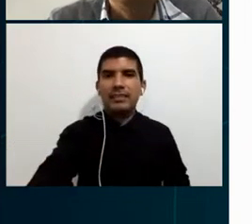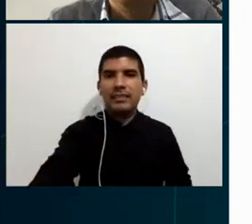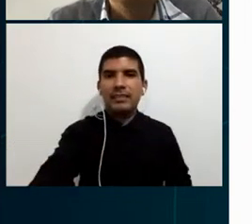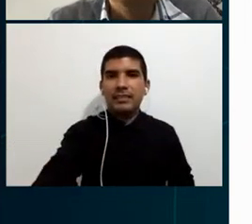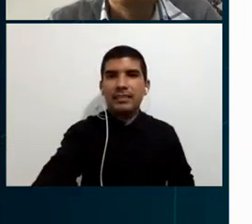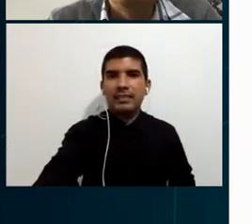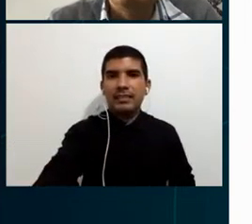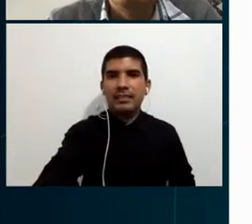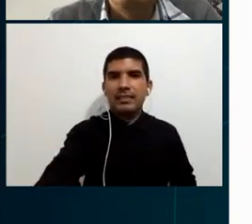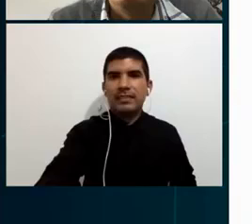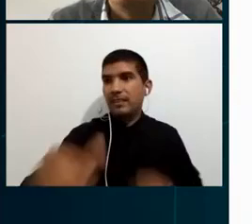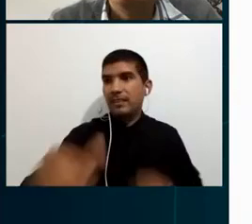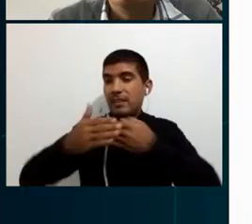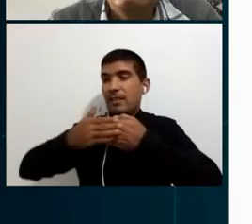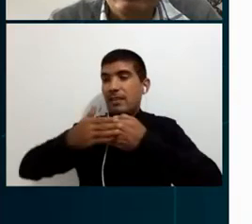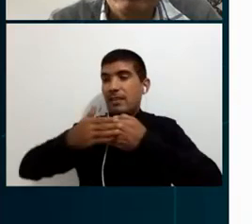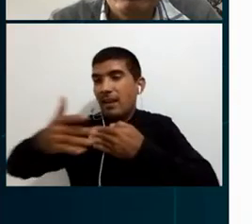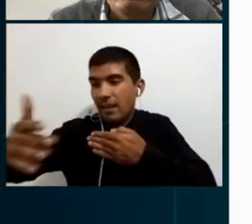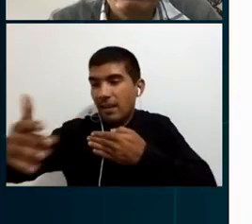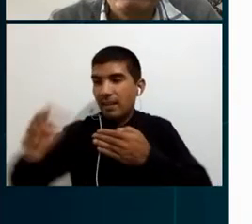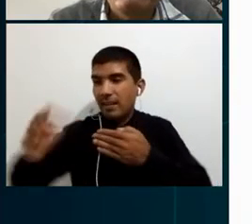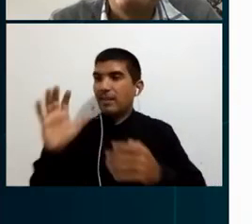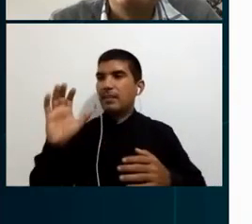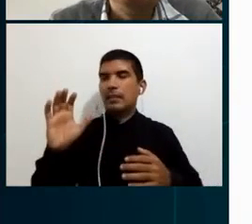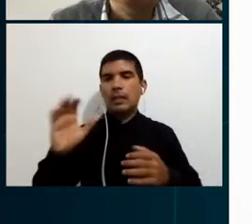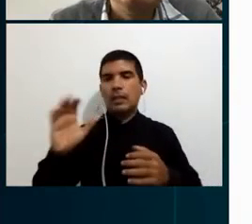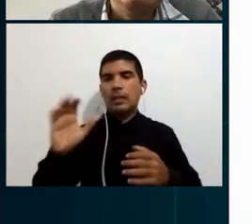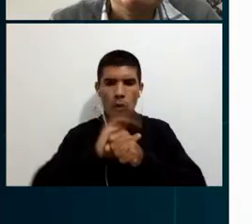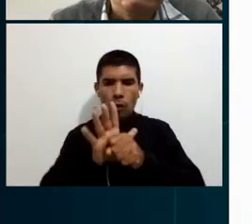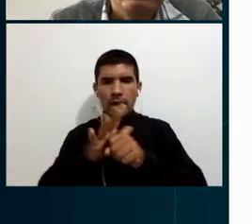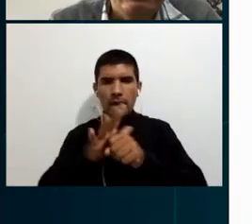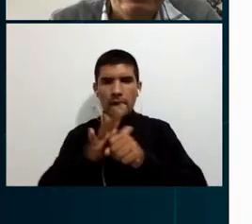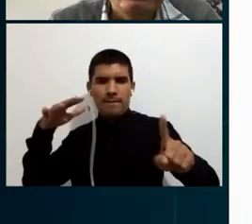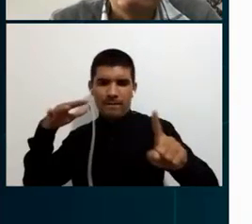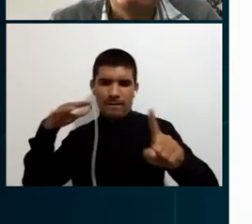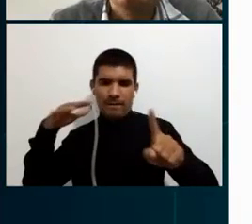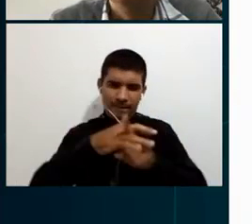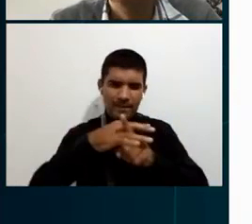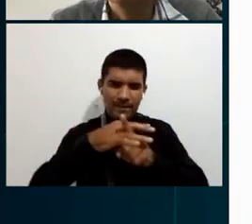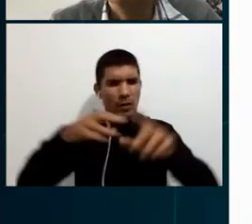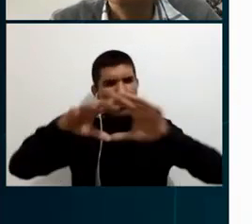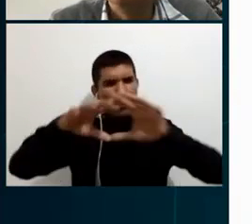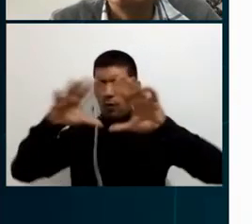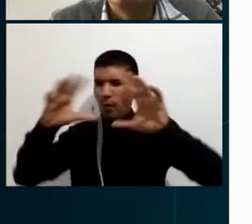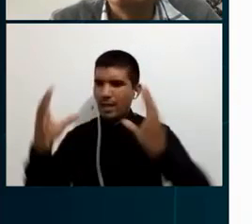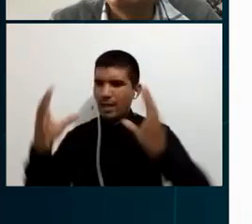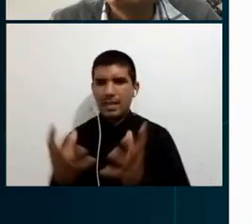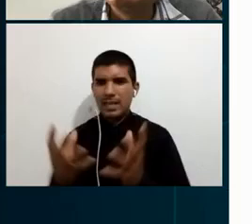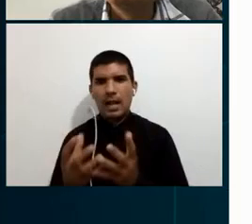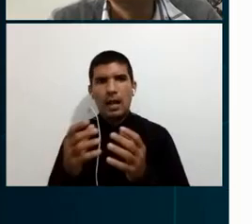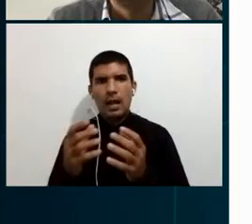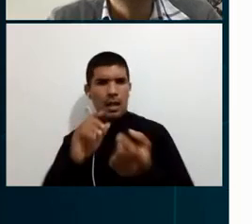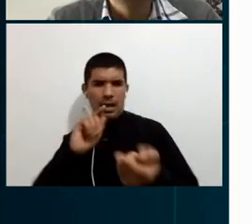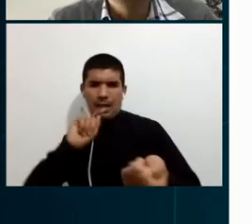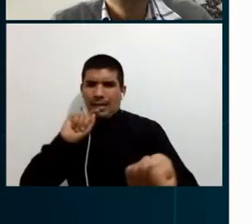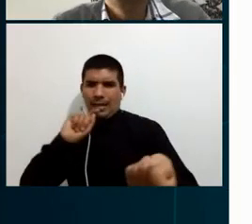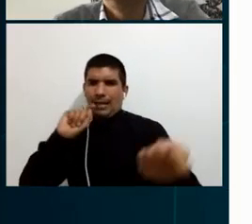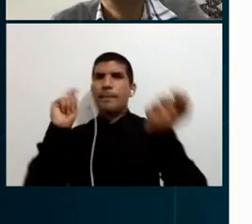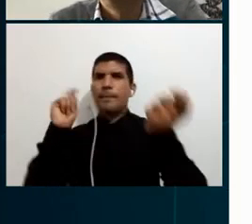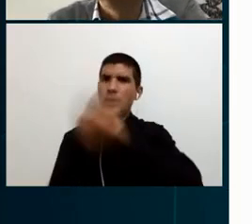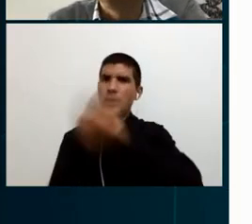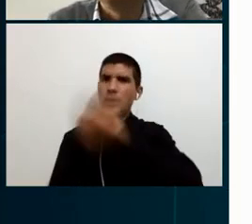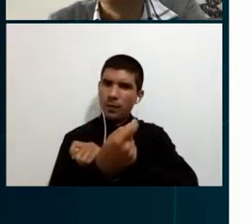mundo post-COVID nos ha llevado a hablar de la universalidad, de la digitalización, de los temas